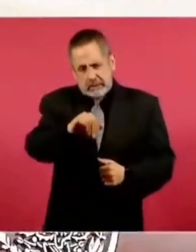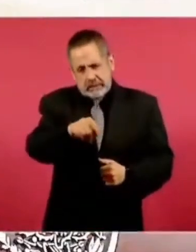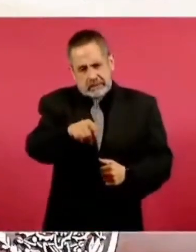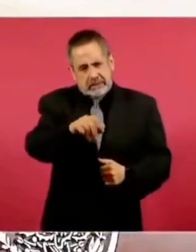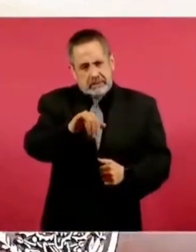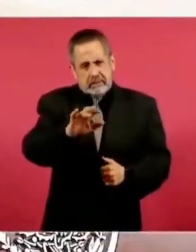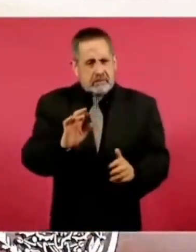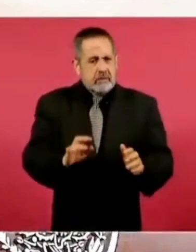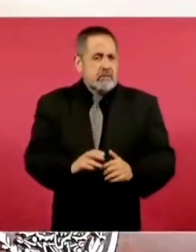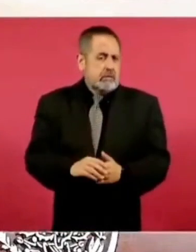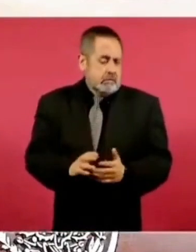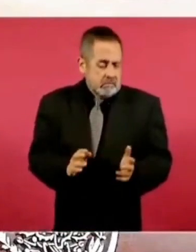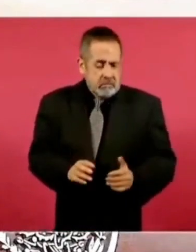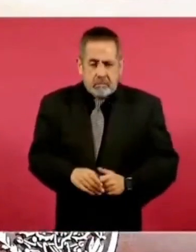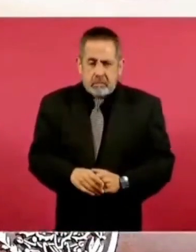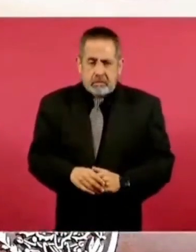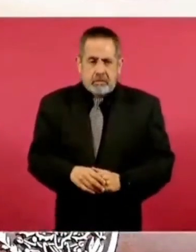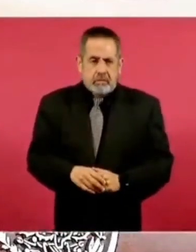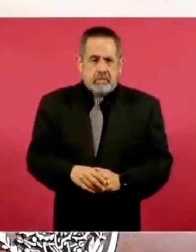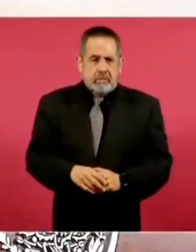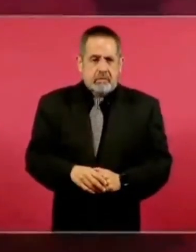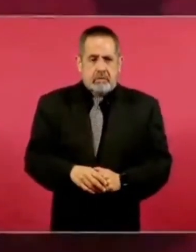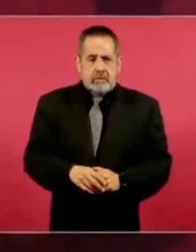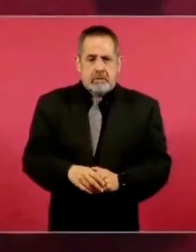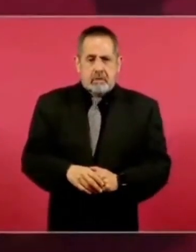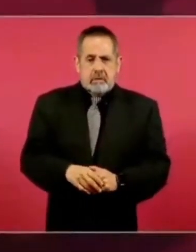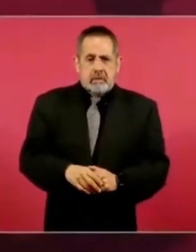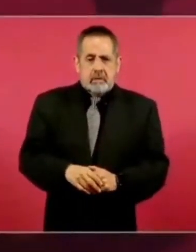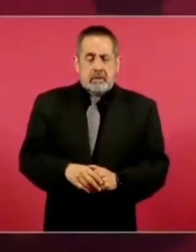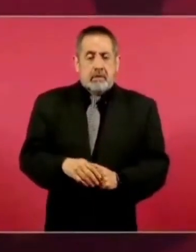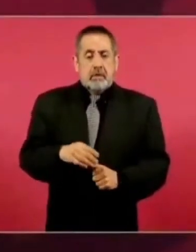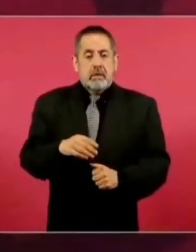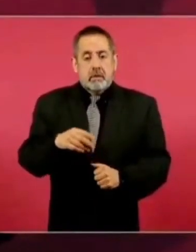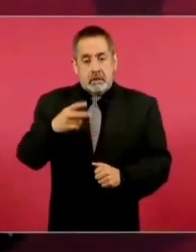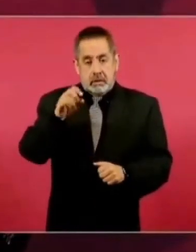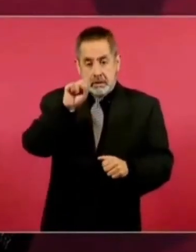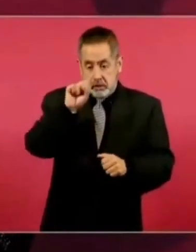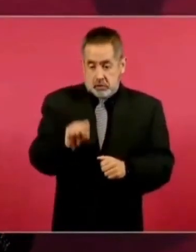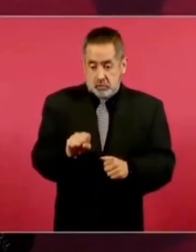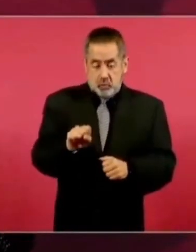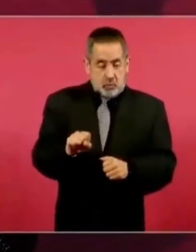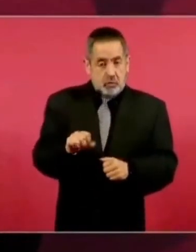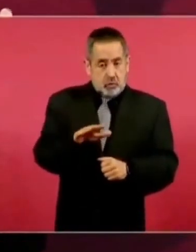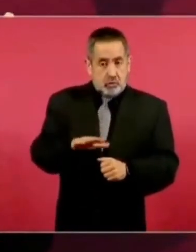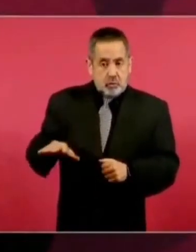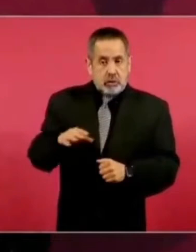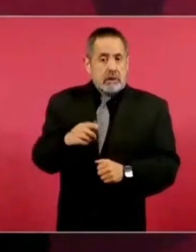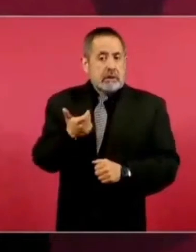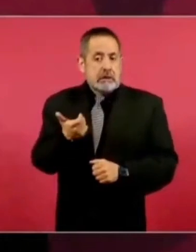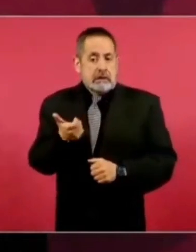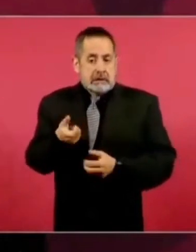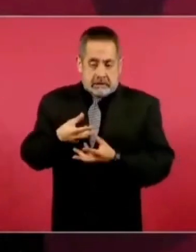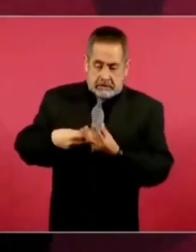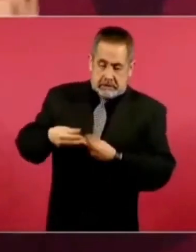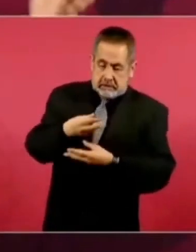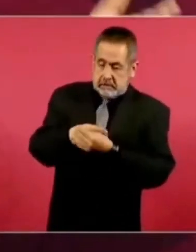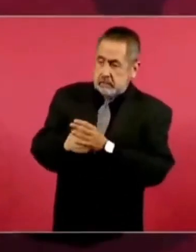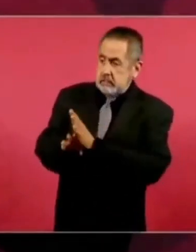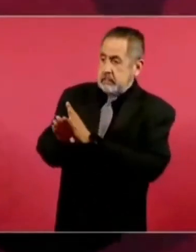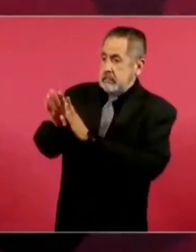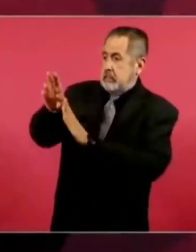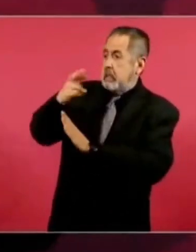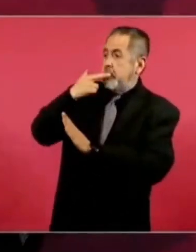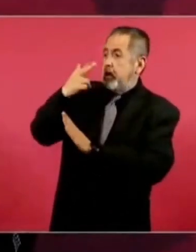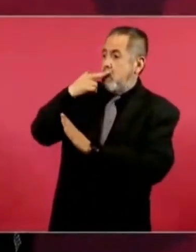pues ahora el crecimiento económico en el sureste es mayor que en el norte. Esto